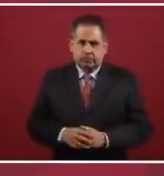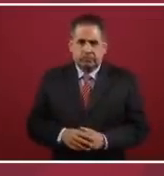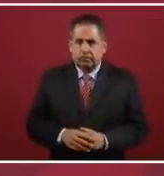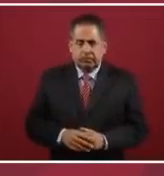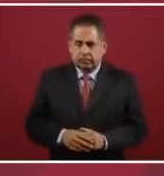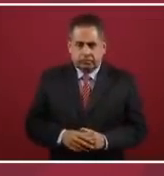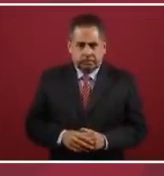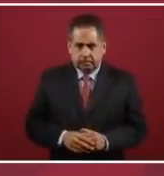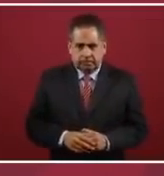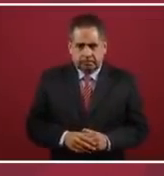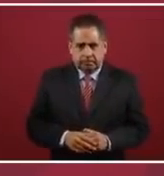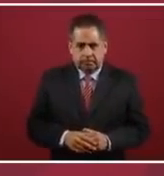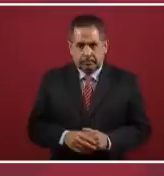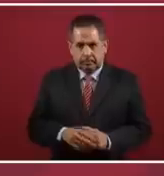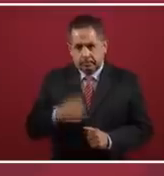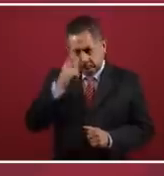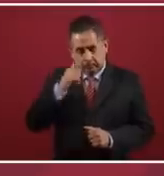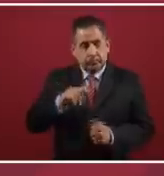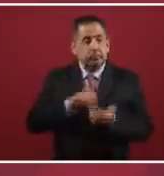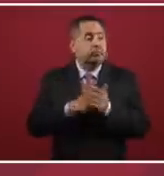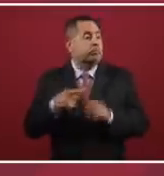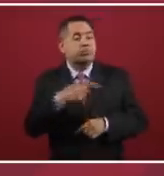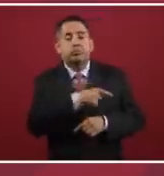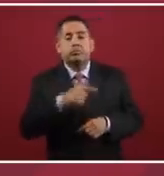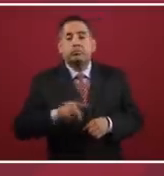sea, el pinole de